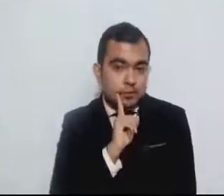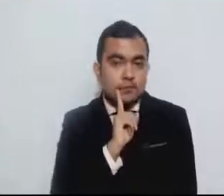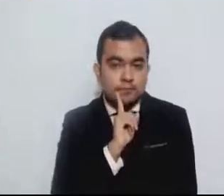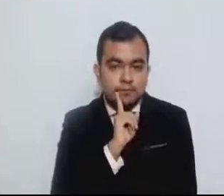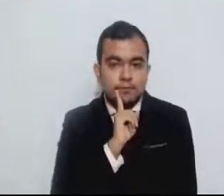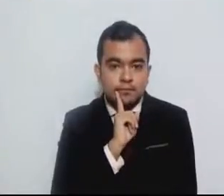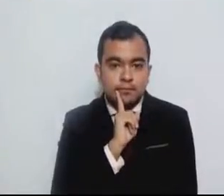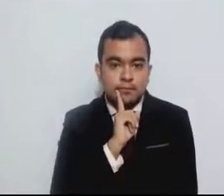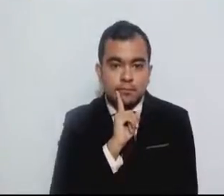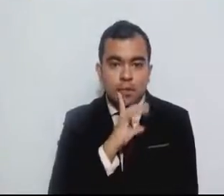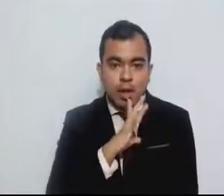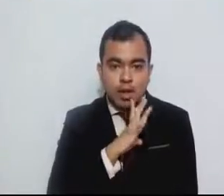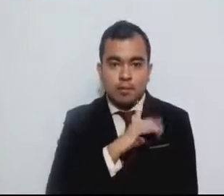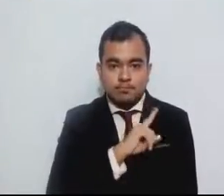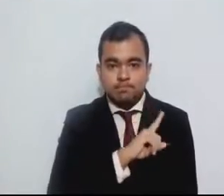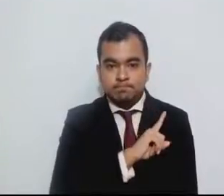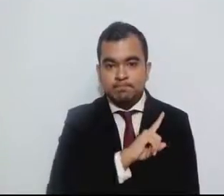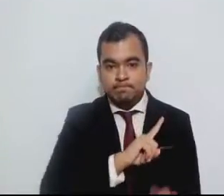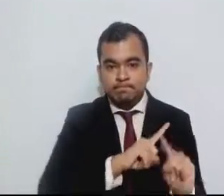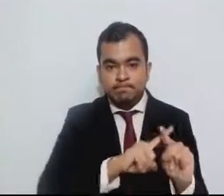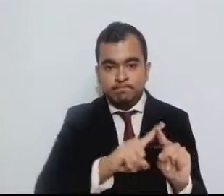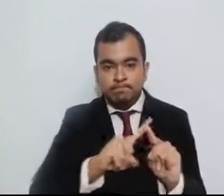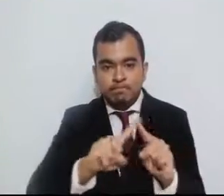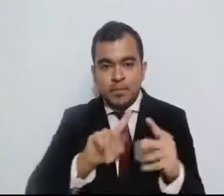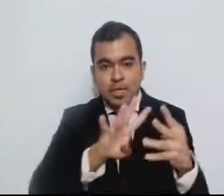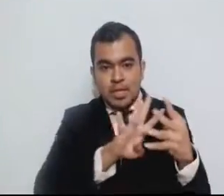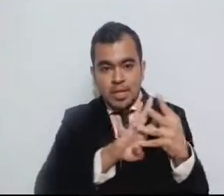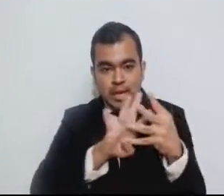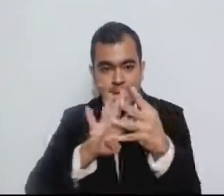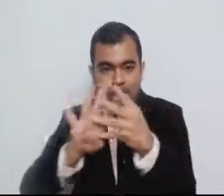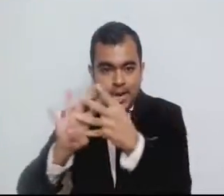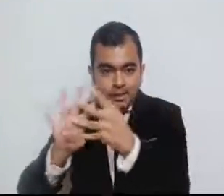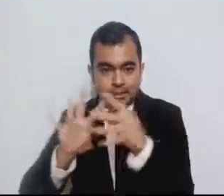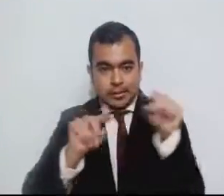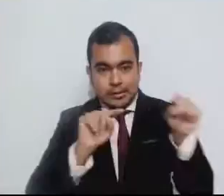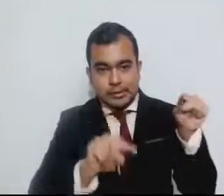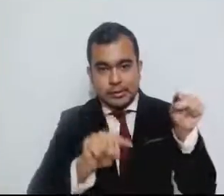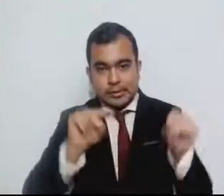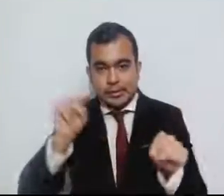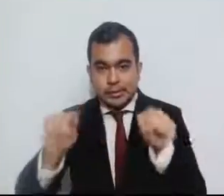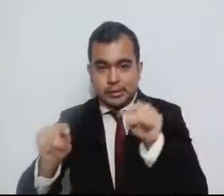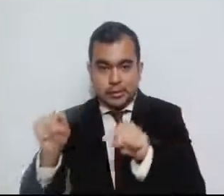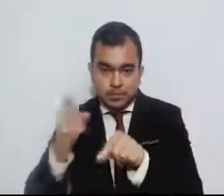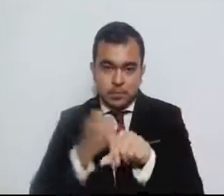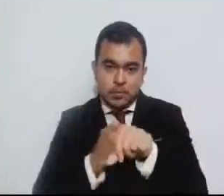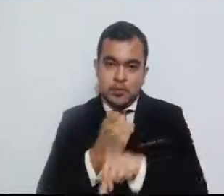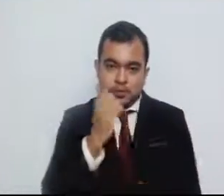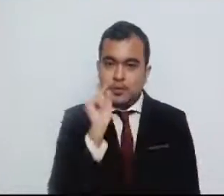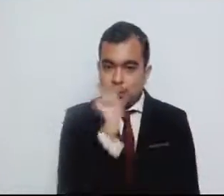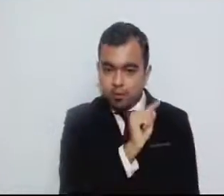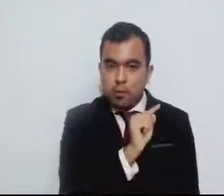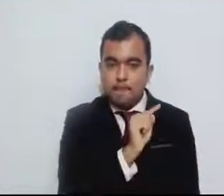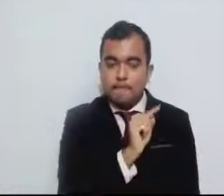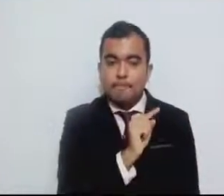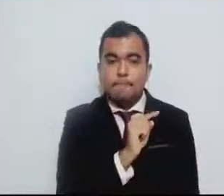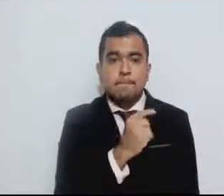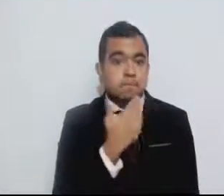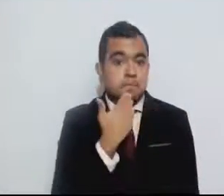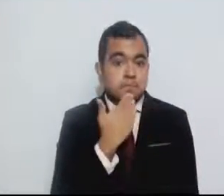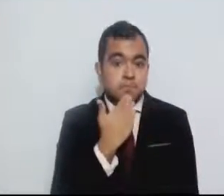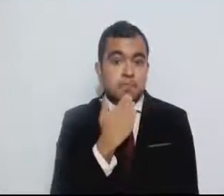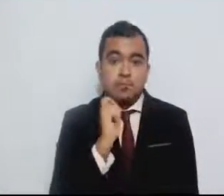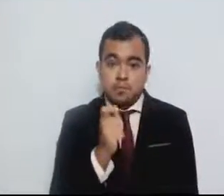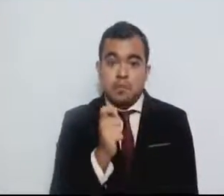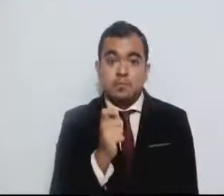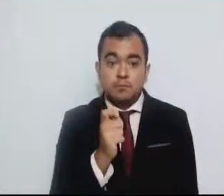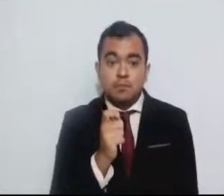distintas cárceles del Estado, por supuesto, lo que se tuvo a bien fue impulsar ya la salida